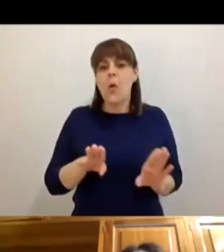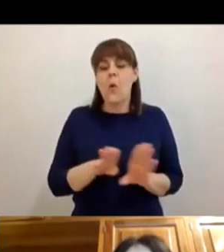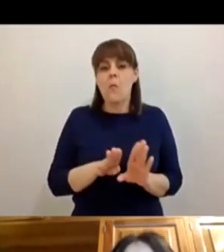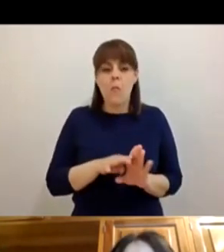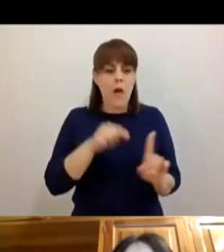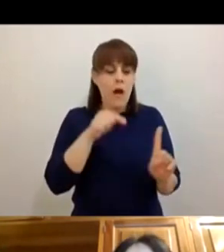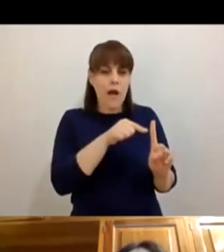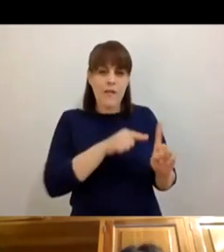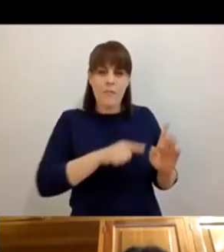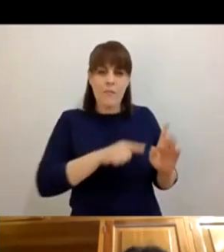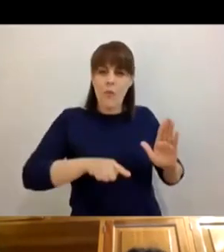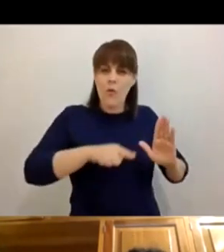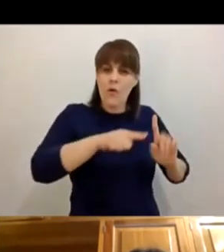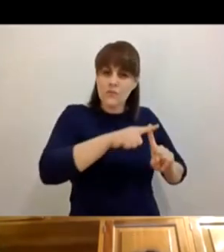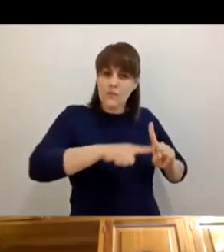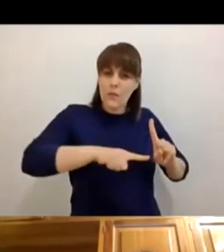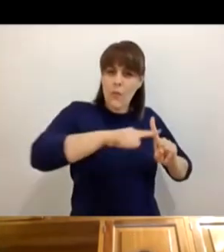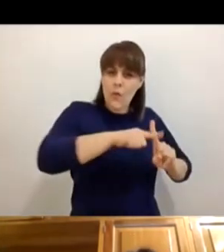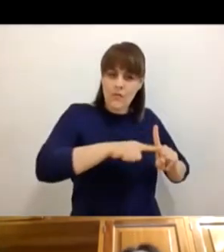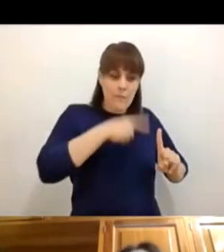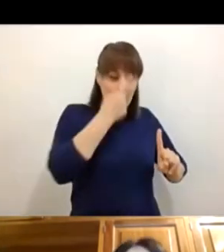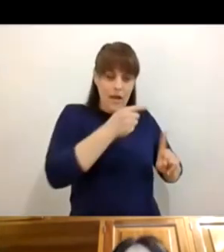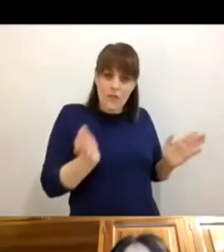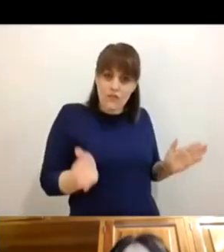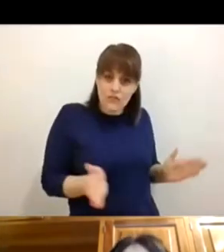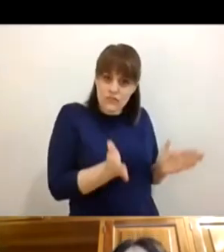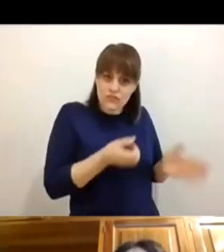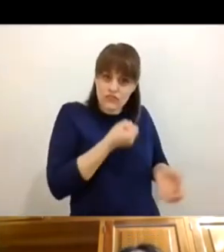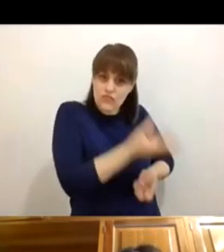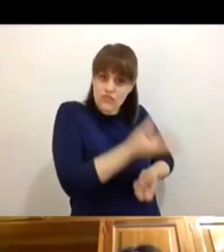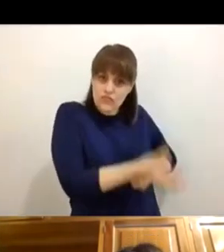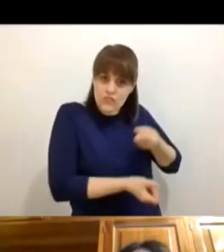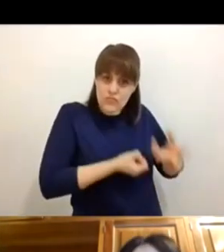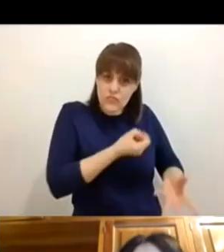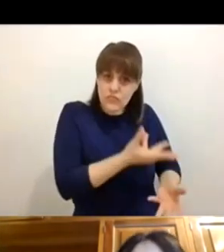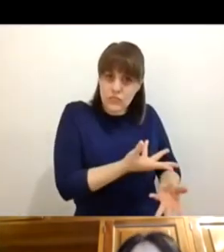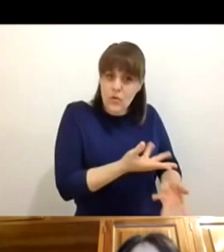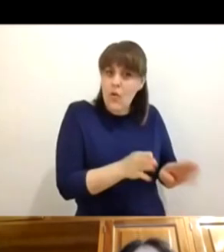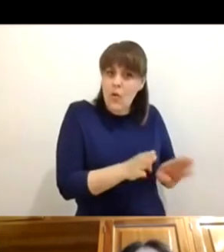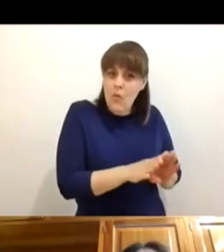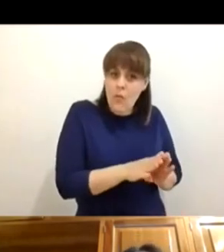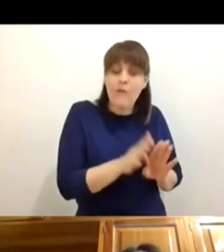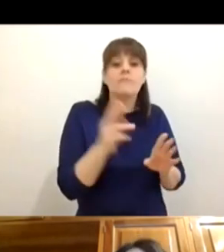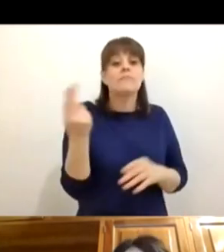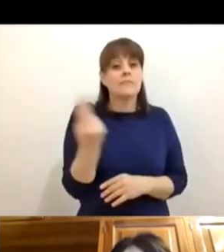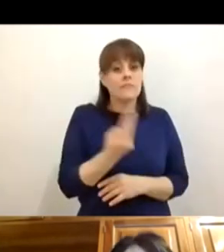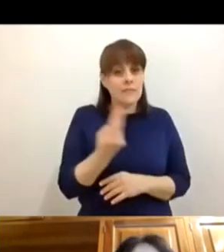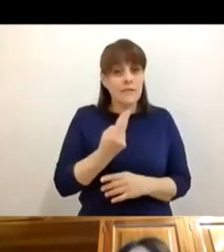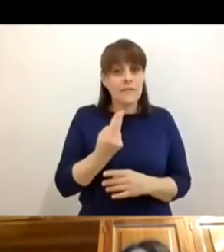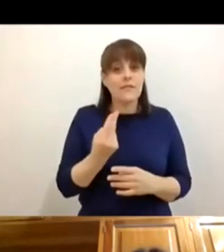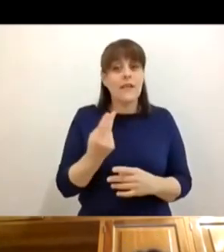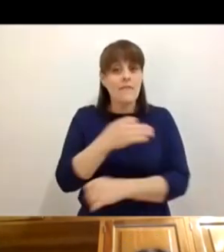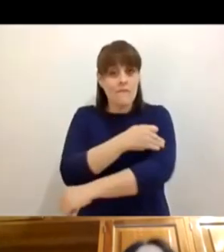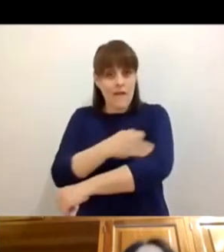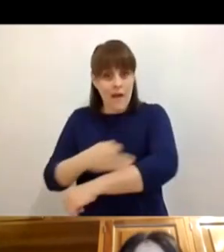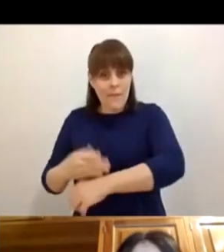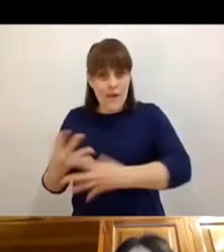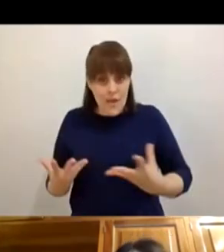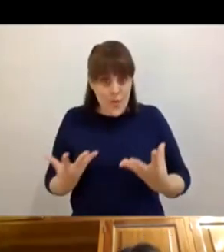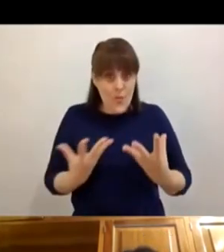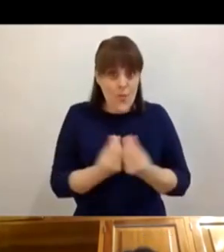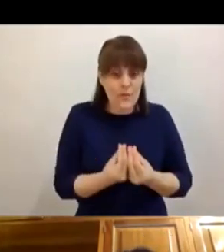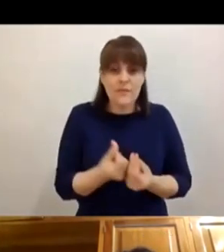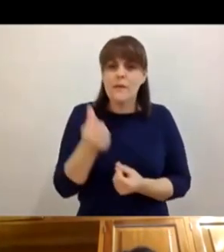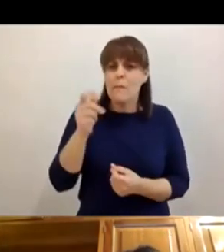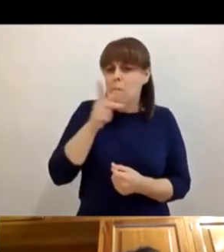al máximo el proceso de reinserción de los adolescentes si no se cuenta con una red familiar, ¿no? No siempre son los padres,